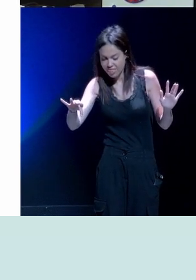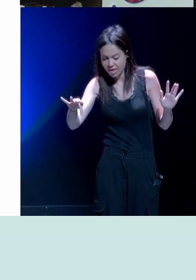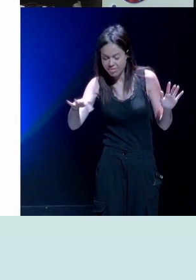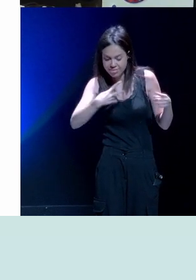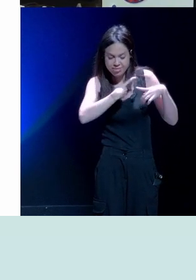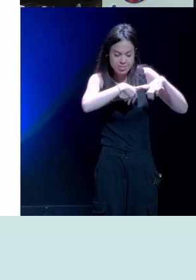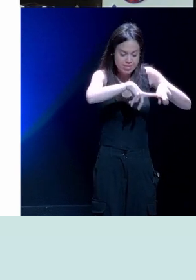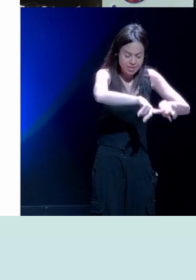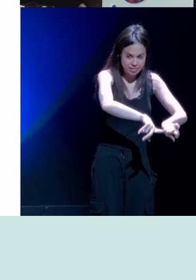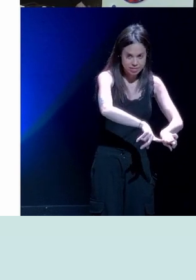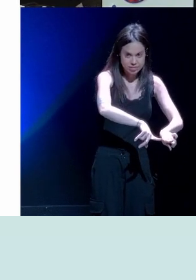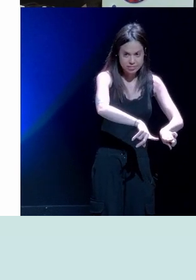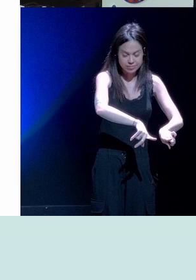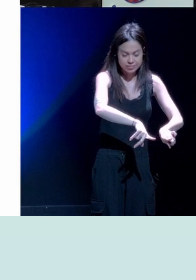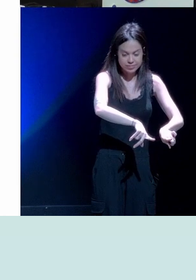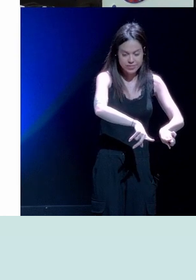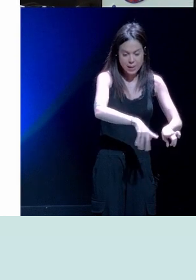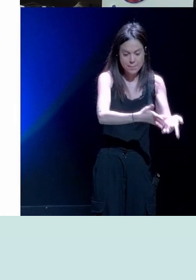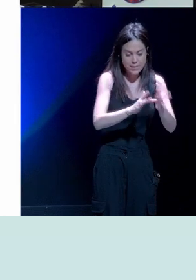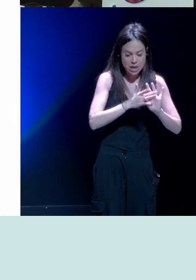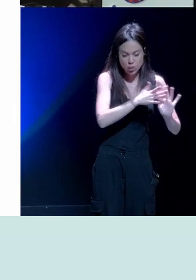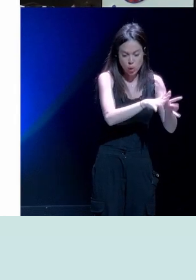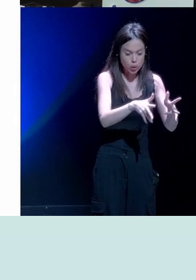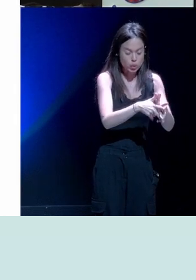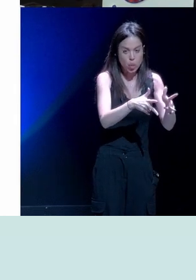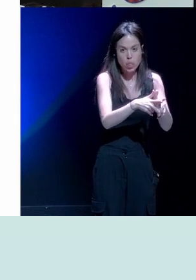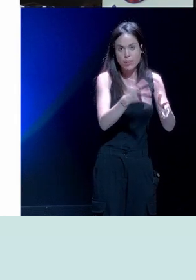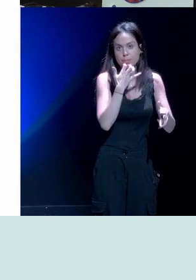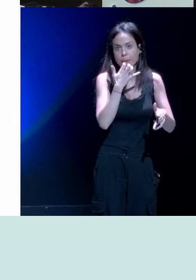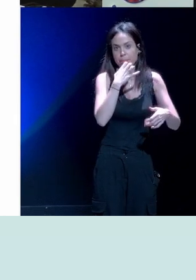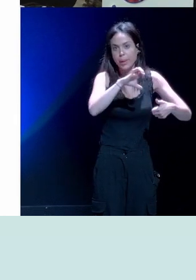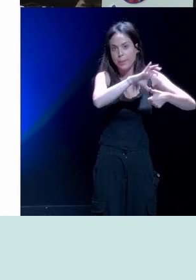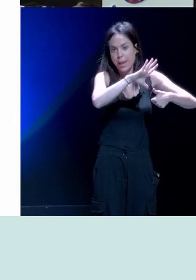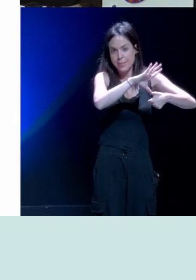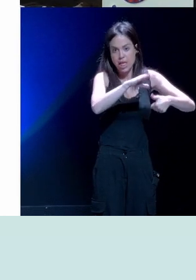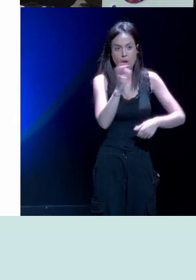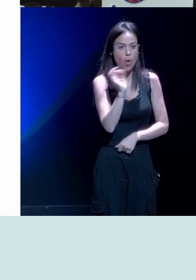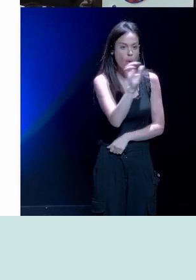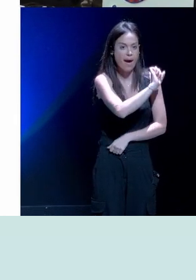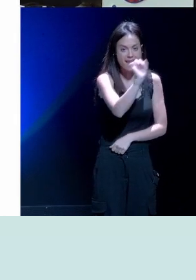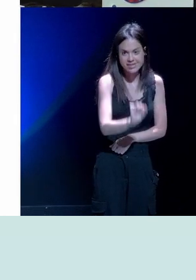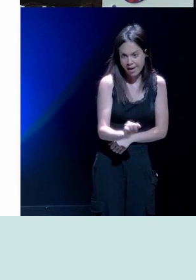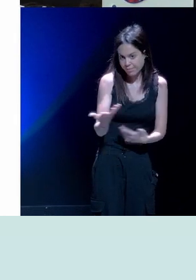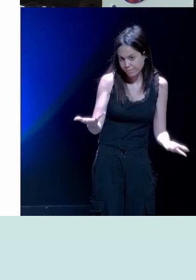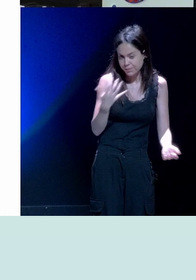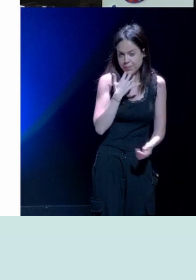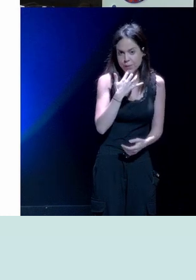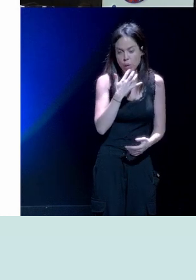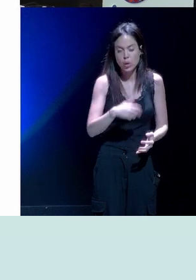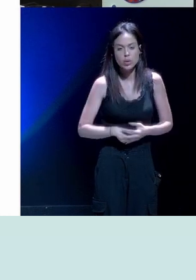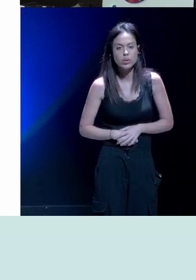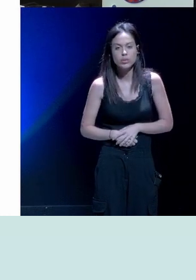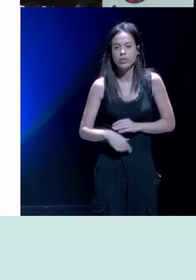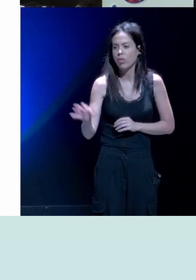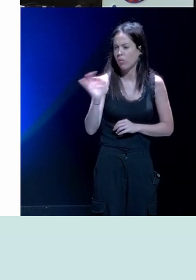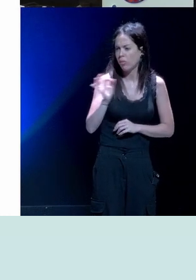encontrar cuando hablo de vínculos sociales en América Latina, por ejemplo, o en Asia, o incluso en